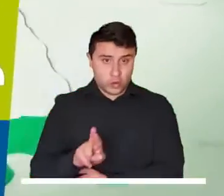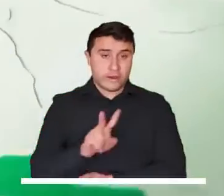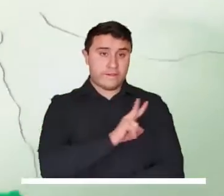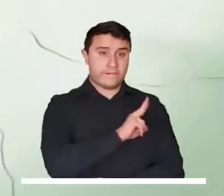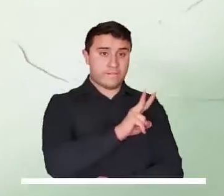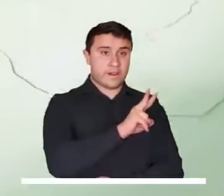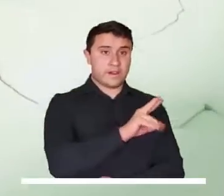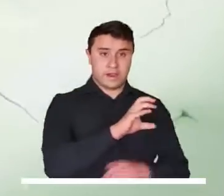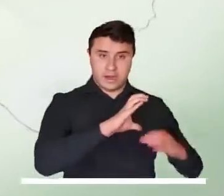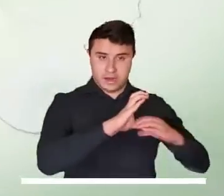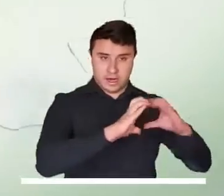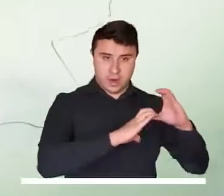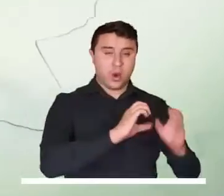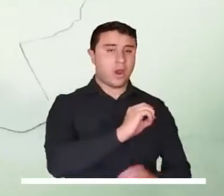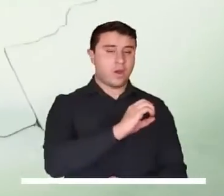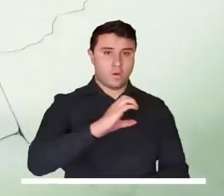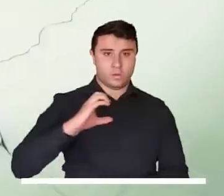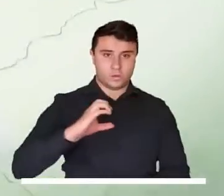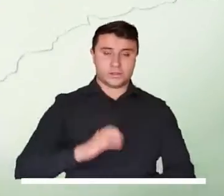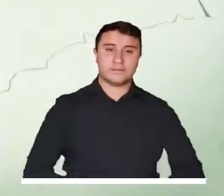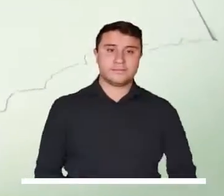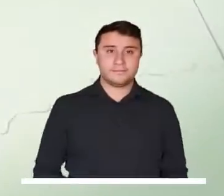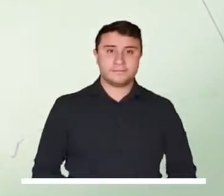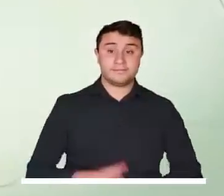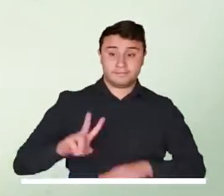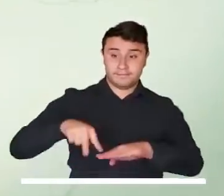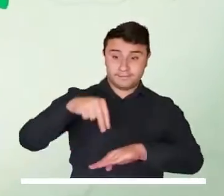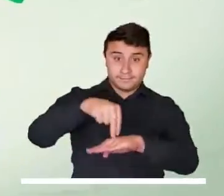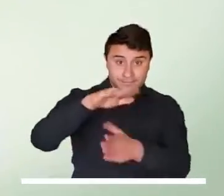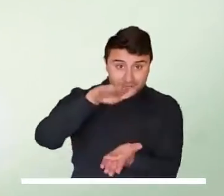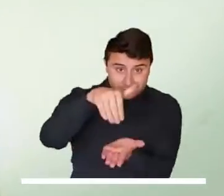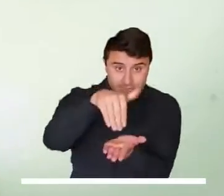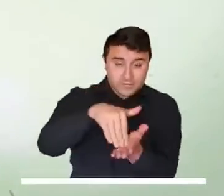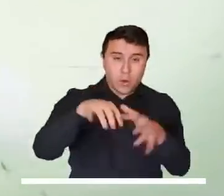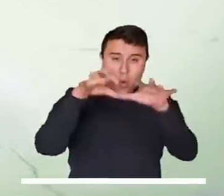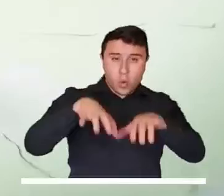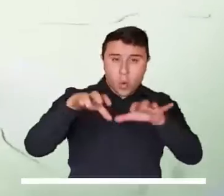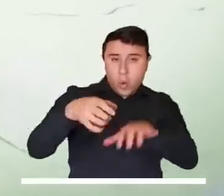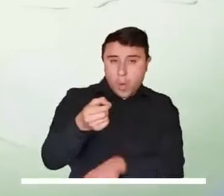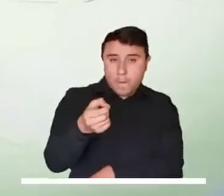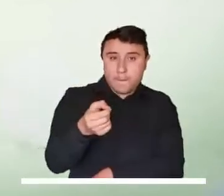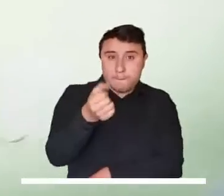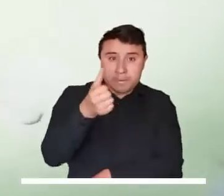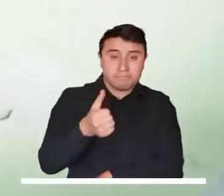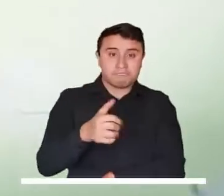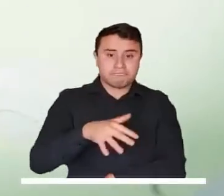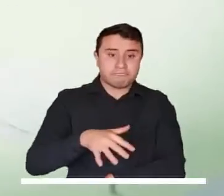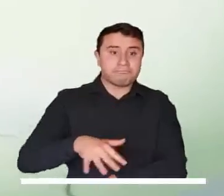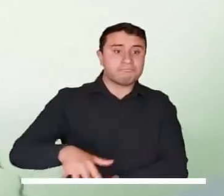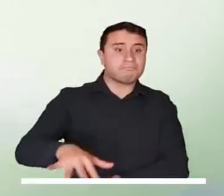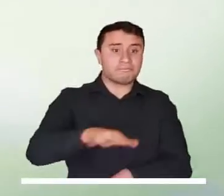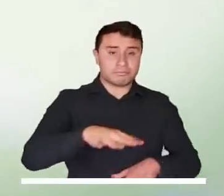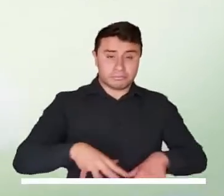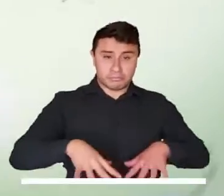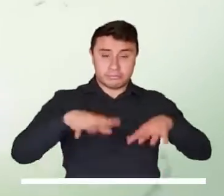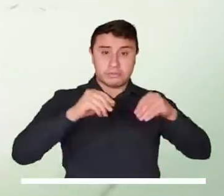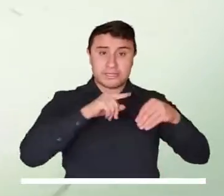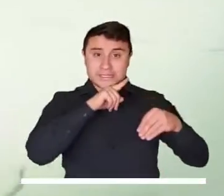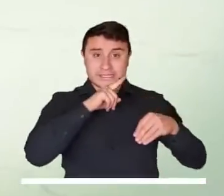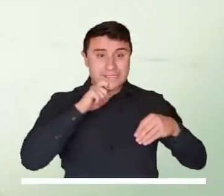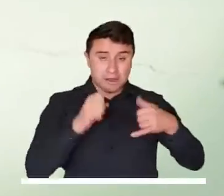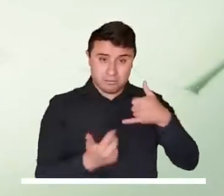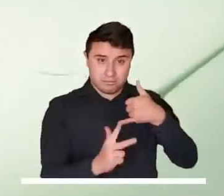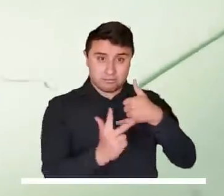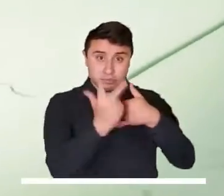en el occidente de Valle del Cauca y Cauca. En el centro de Nariño las lluvias serían ocasionales. A pesar del tiempo seco previsto